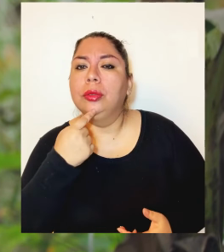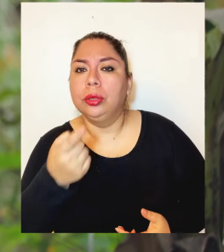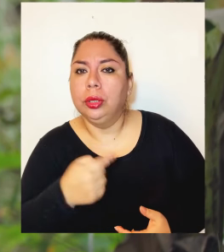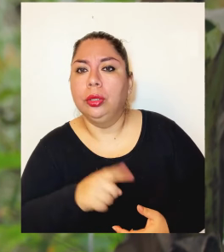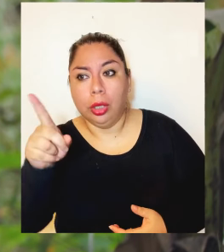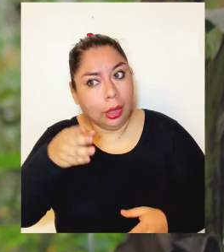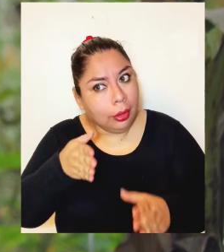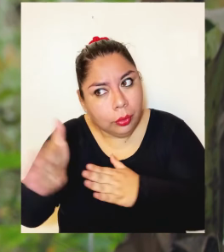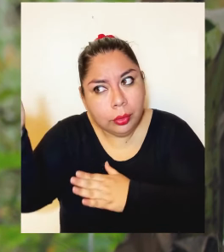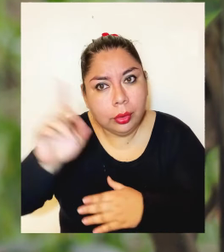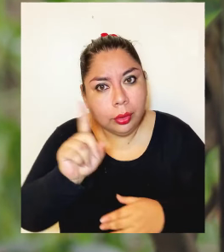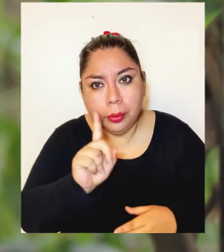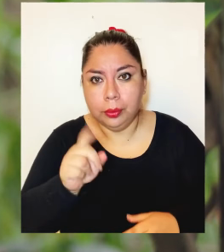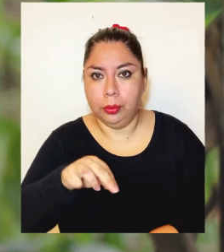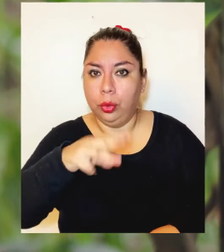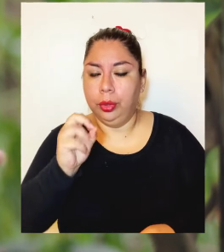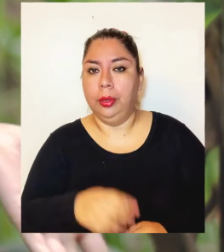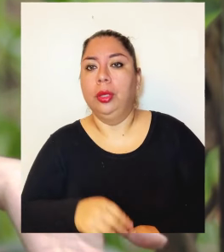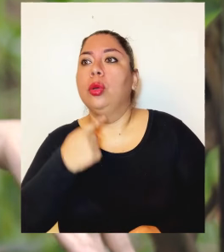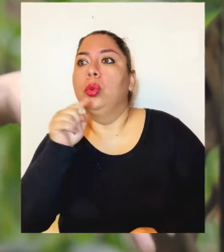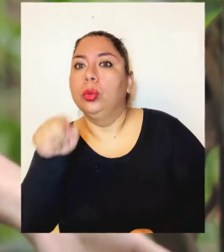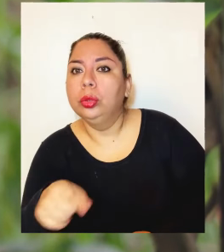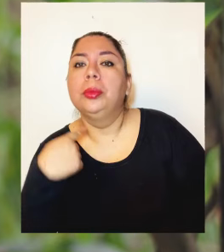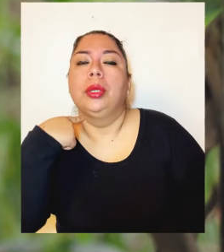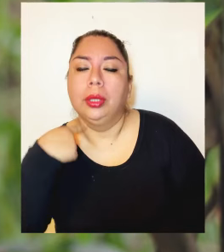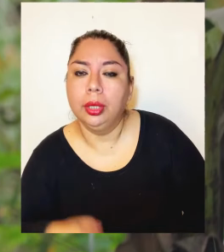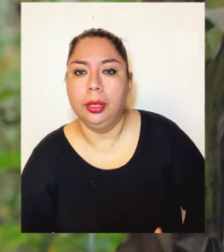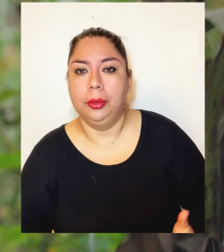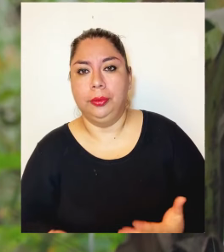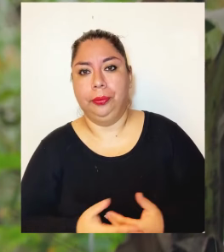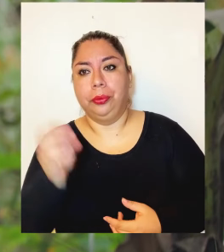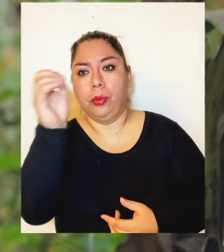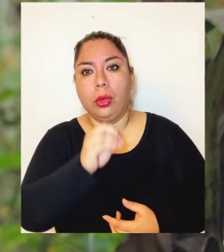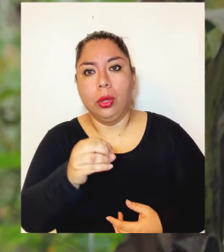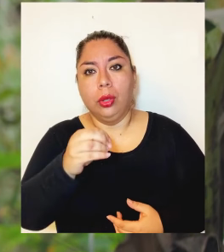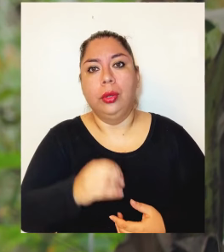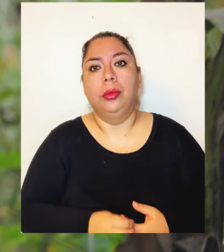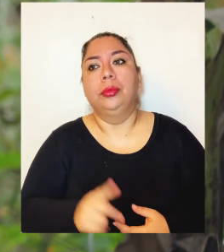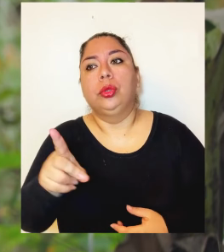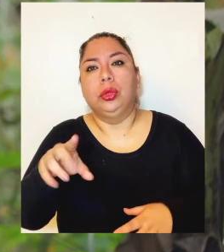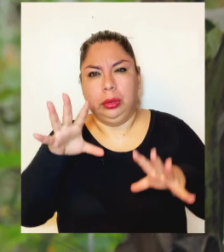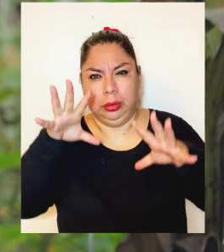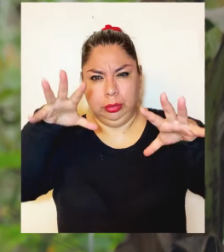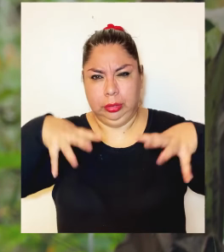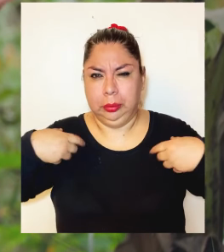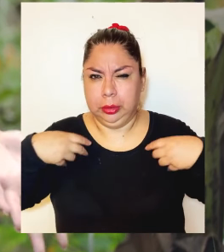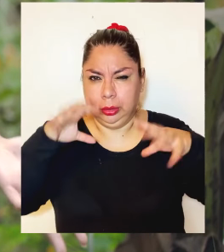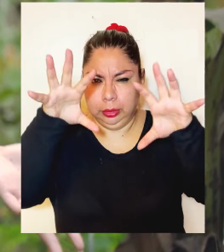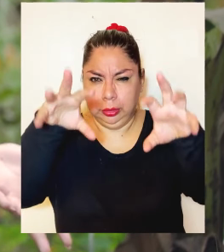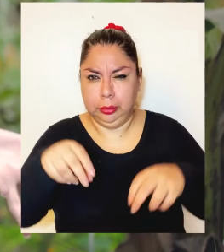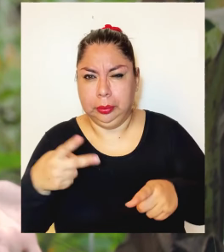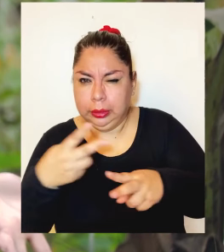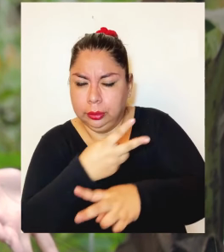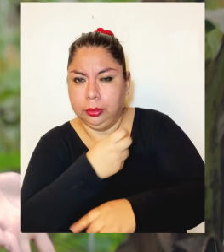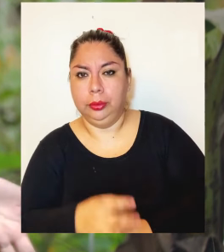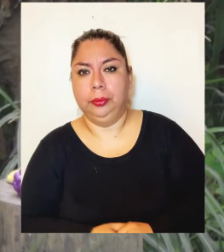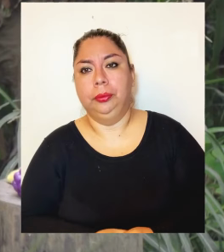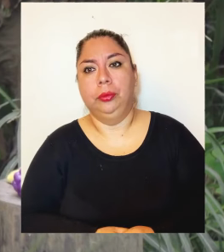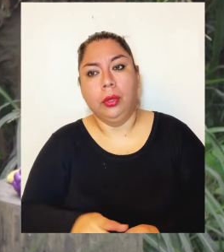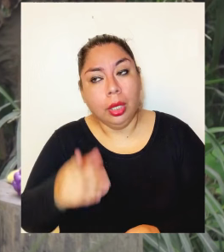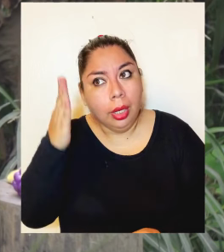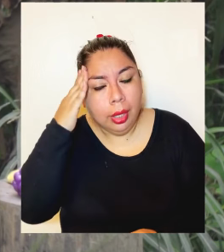no entráramos al monte. Justo porque podemos perdernos o por... ¿Por los animales peligrosos? ¡Claro,